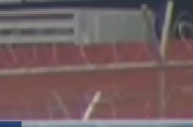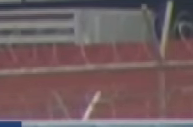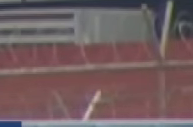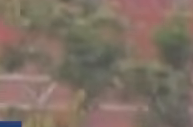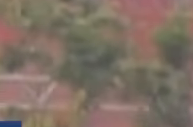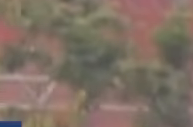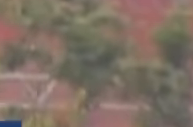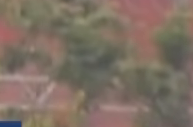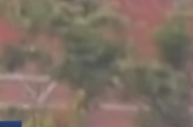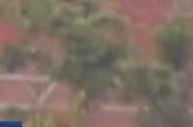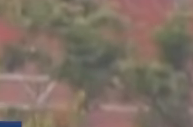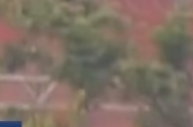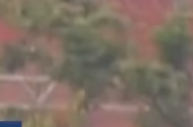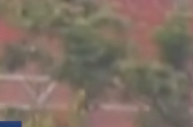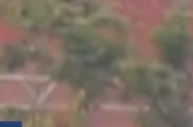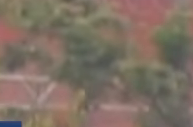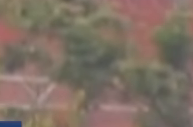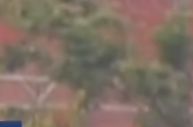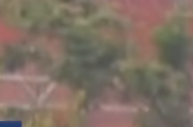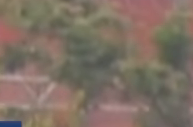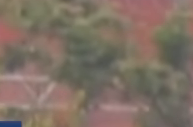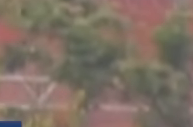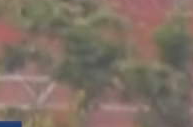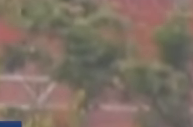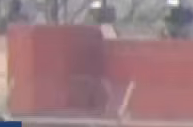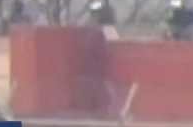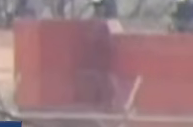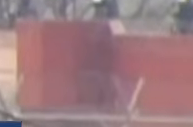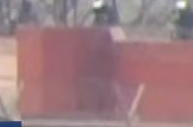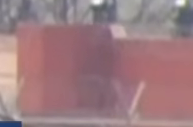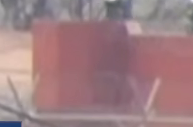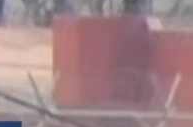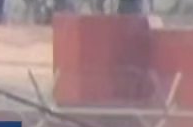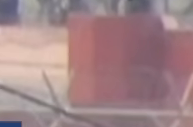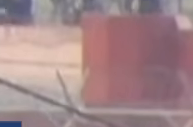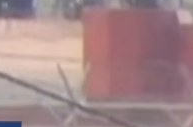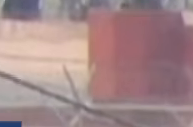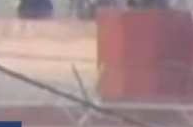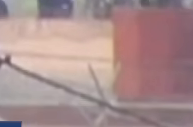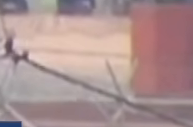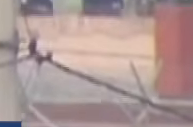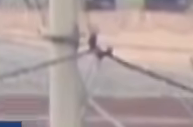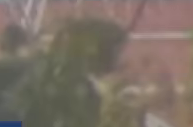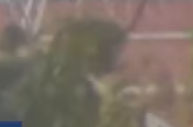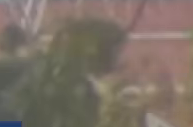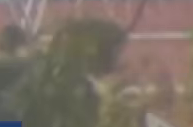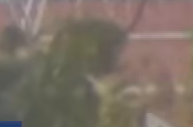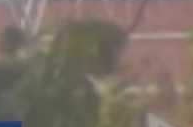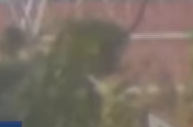explosivos los reos fueron evacuados y expertos el girir ejecutaron una detonación